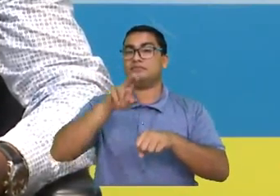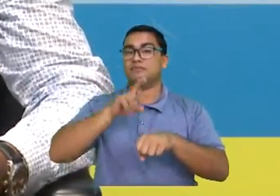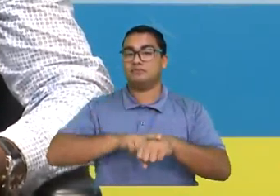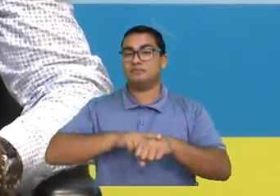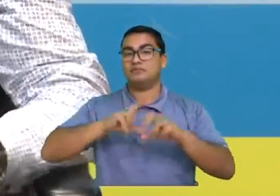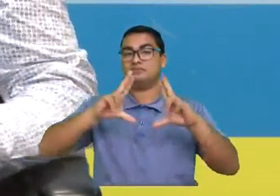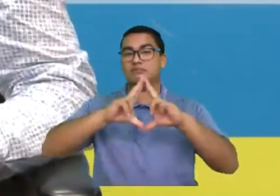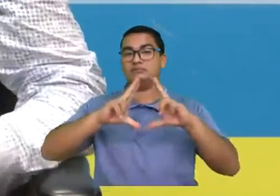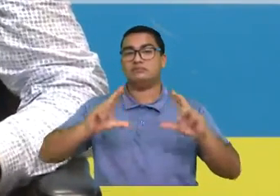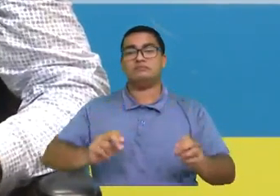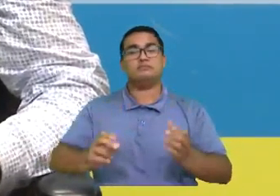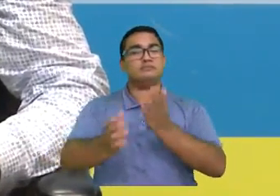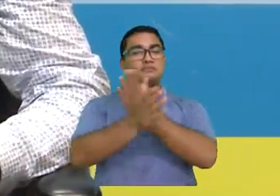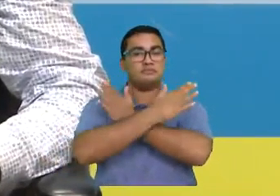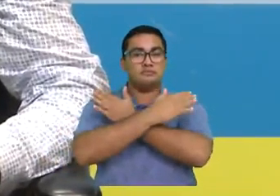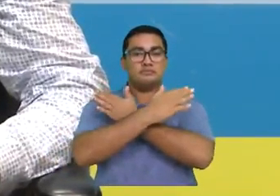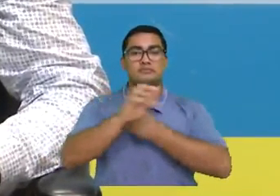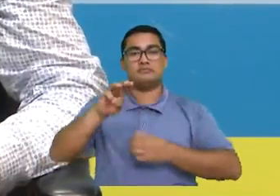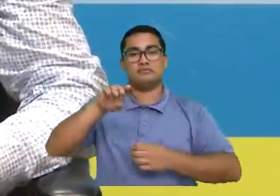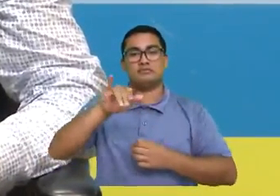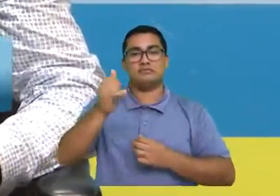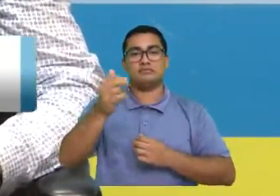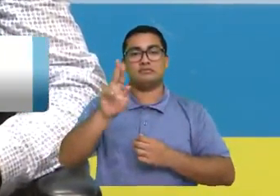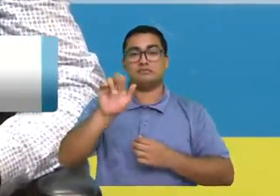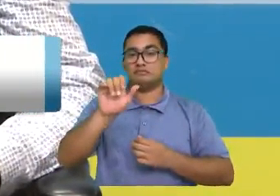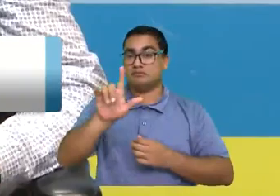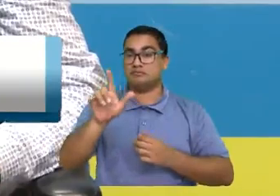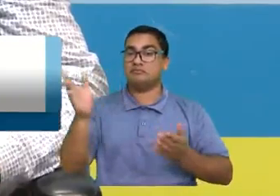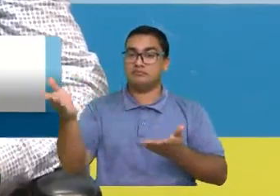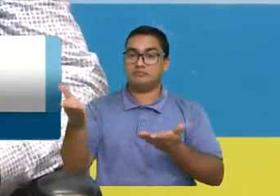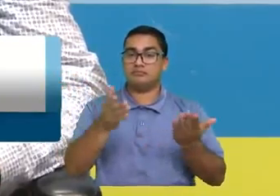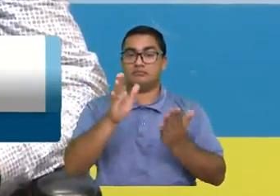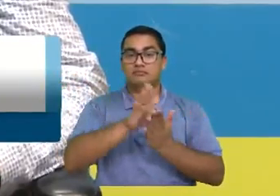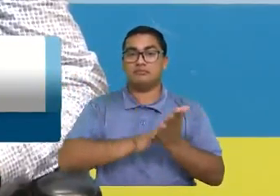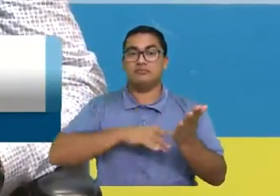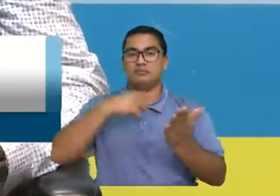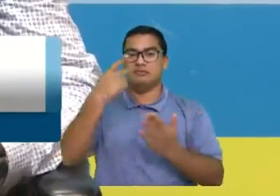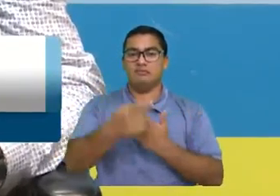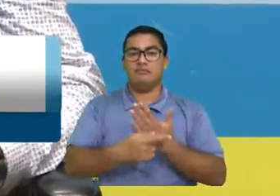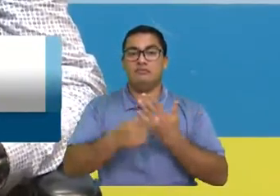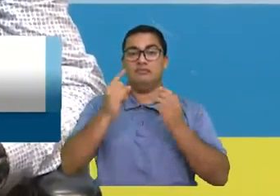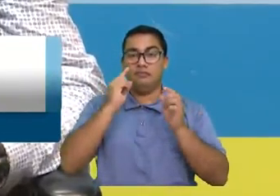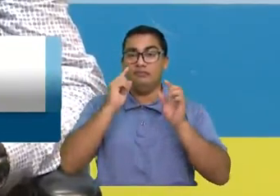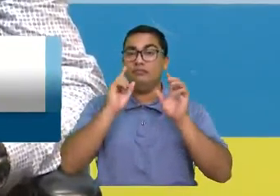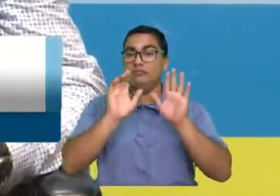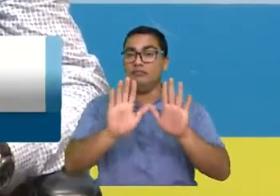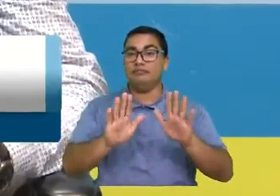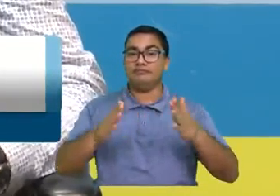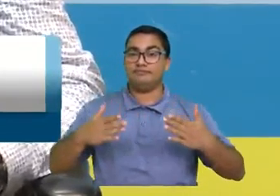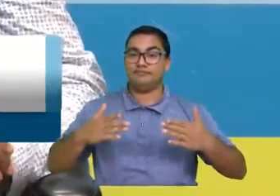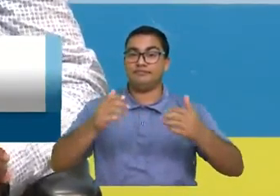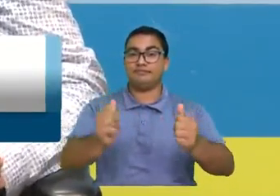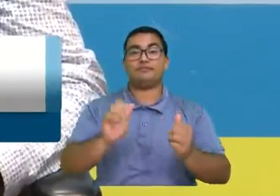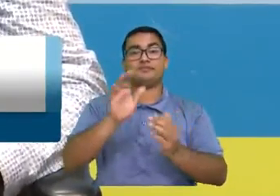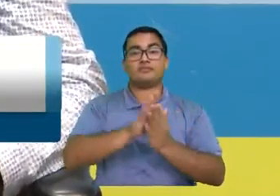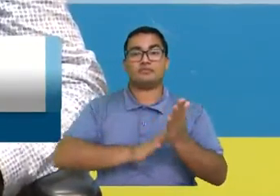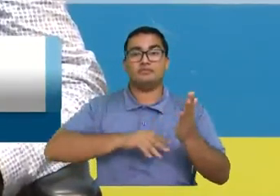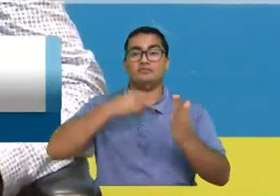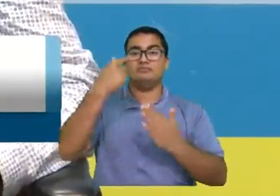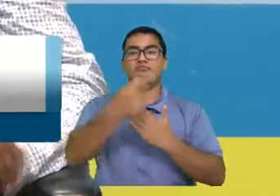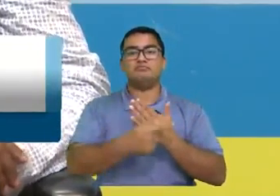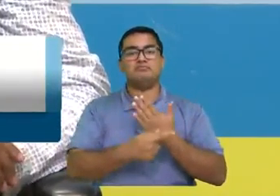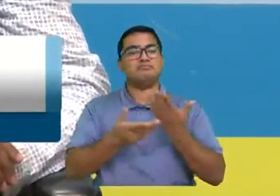Asamblea Nacional. Te saluda Miguel Carranza Mena y te doy la bienvenida a un programa más de Prevenir es Salud, un programa donde conversamos sobre